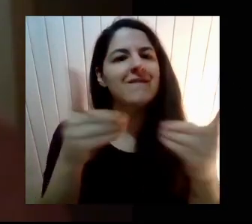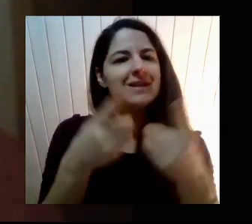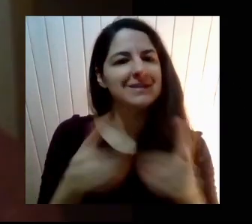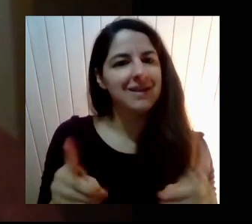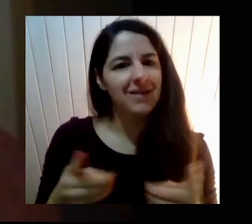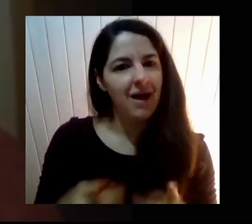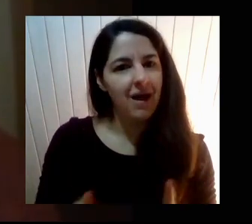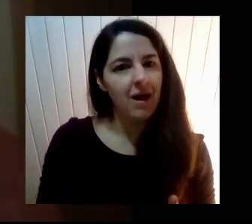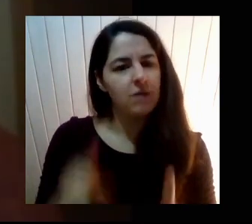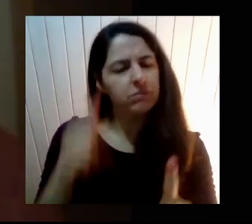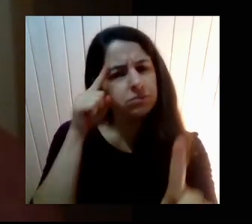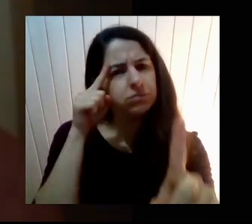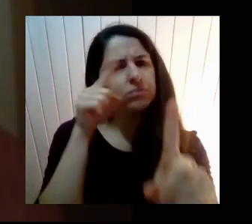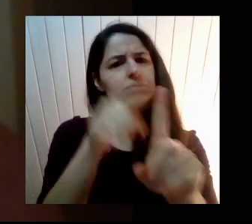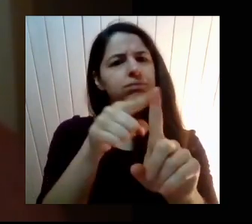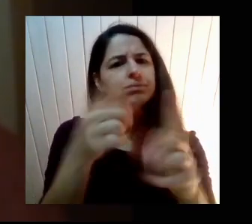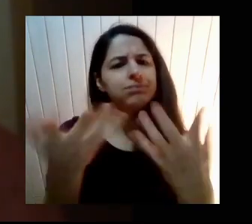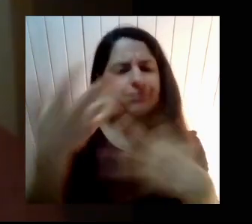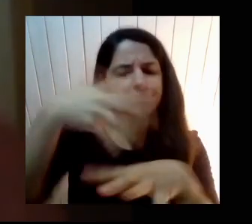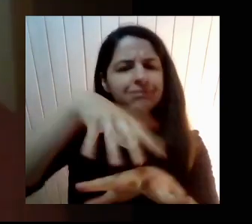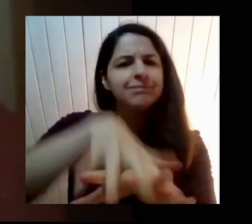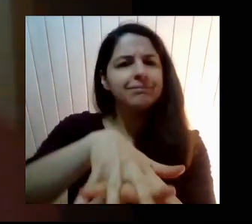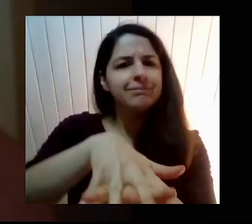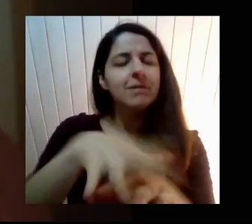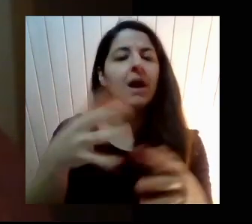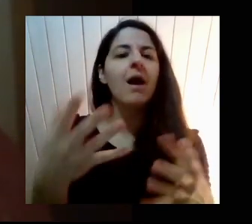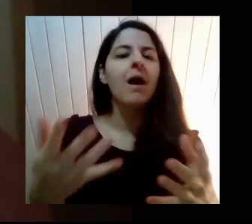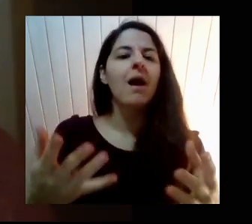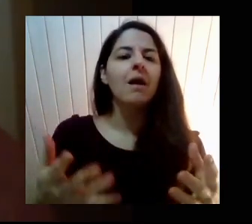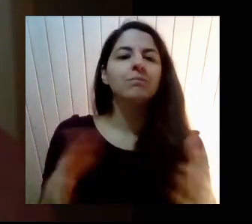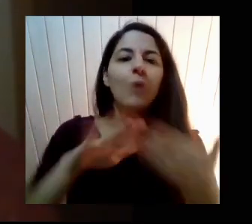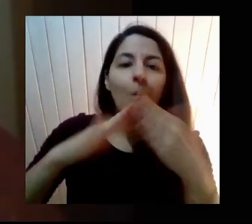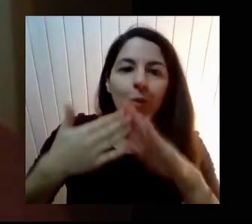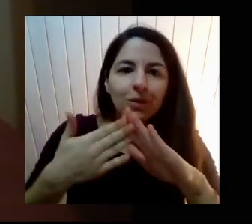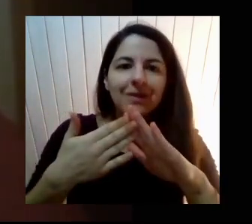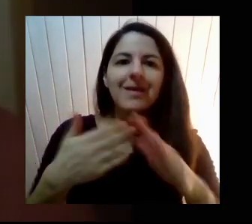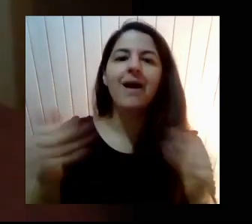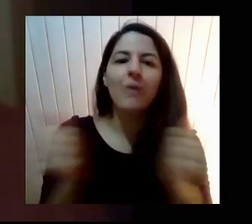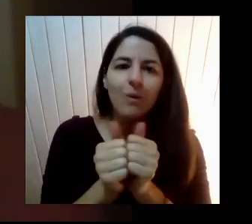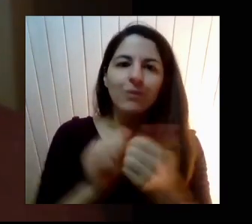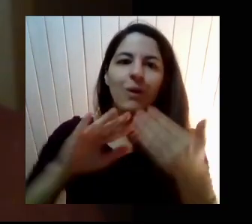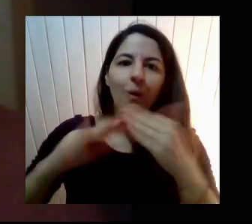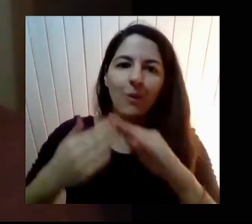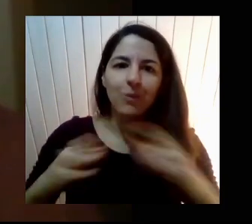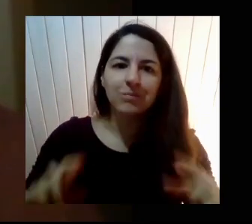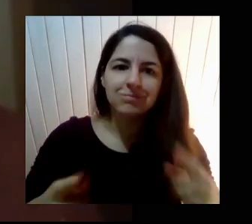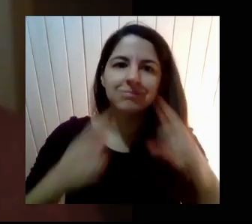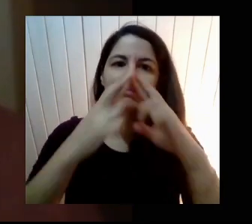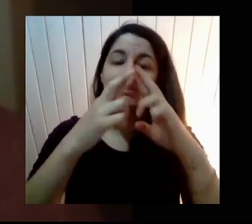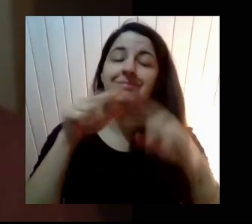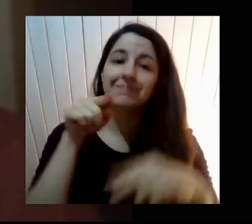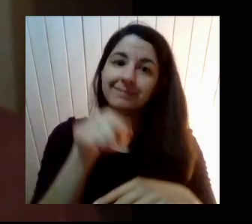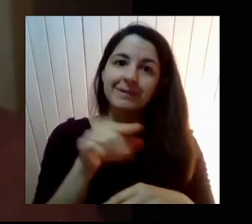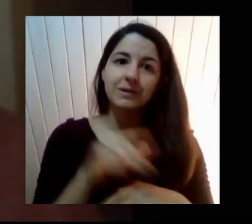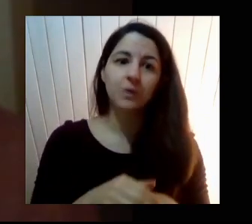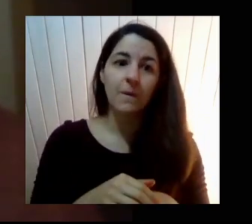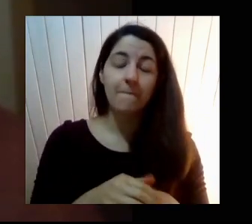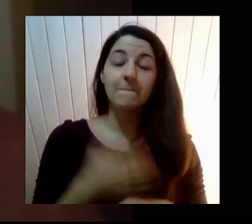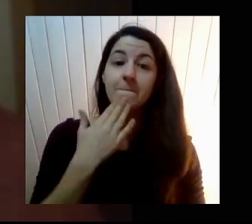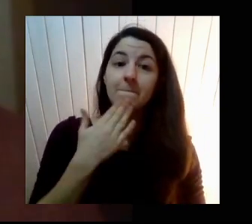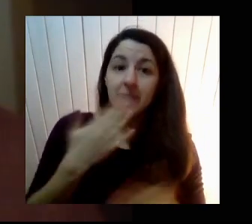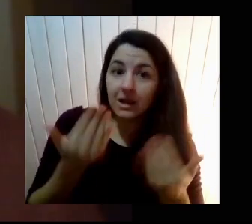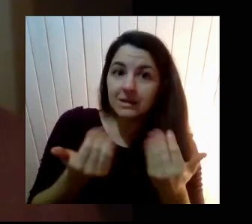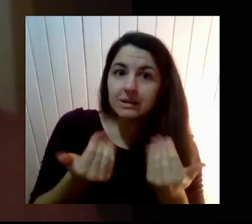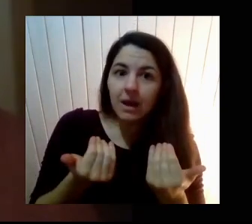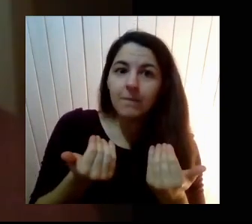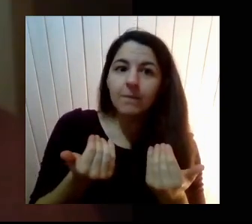la interseccionalidad Apuntando a la comunidad Y comunitariamente Ya, es por eso que Que también es necesario A propósito de lo